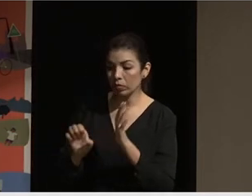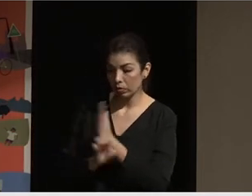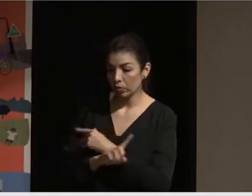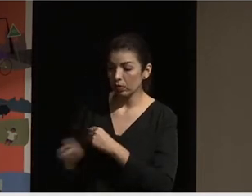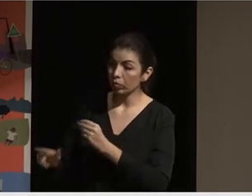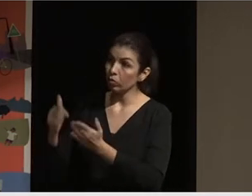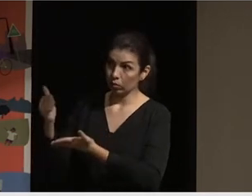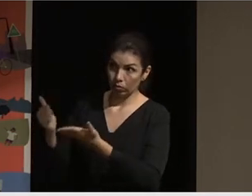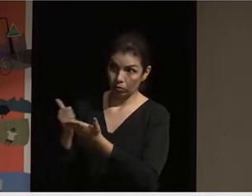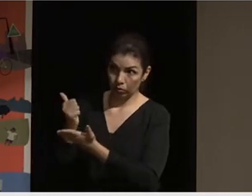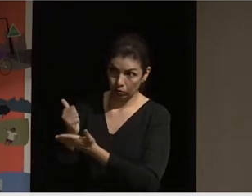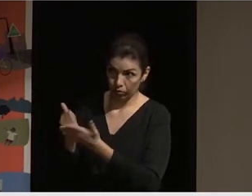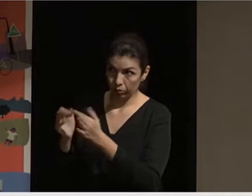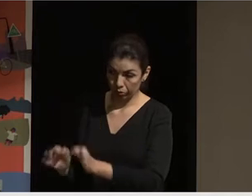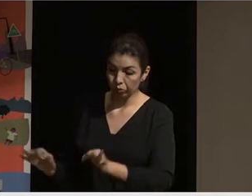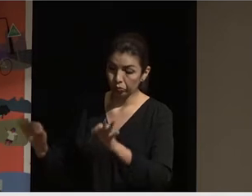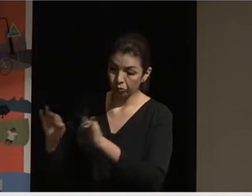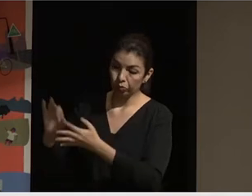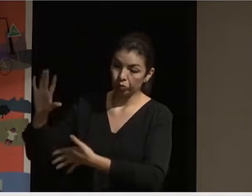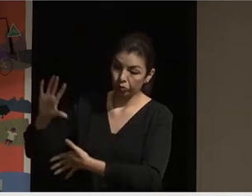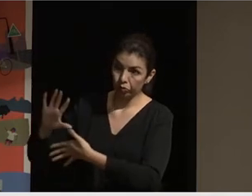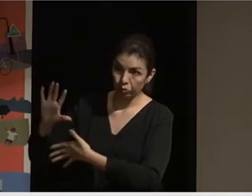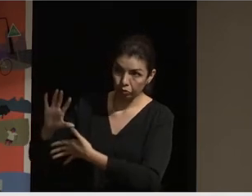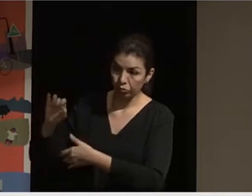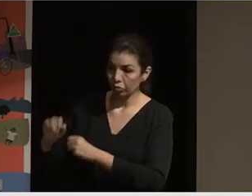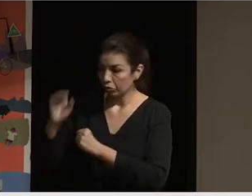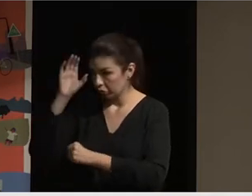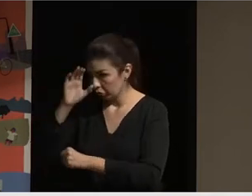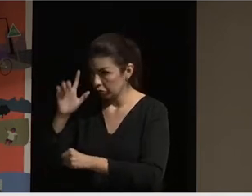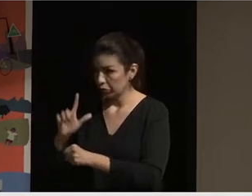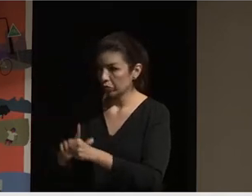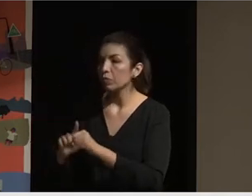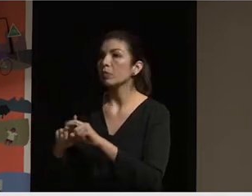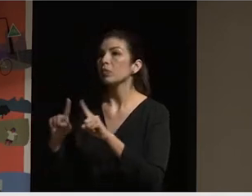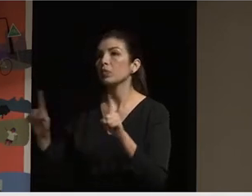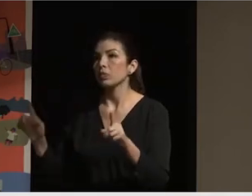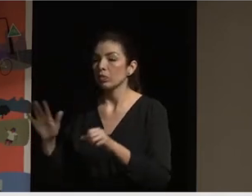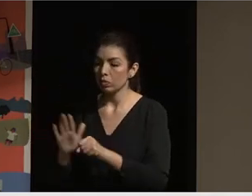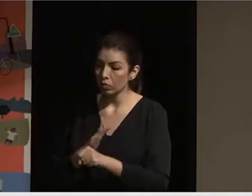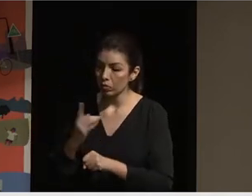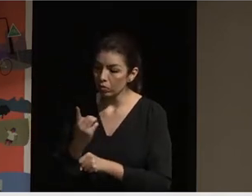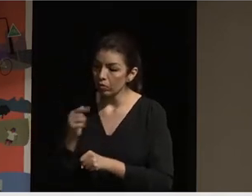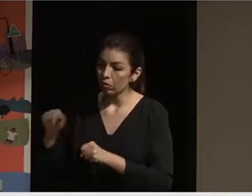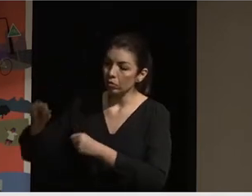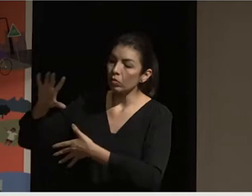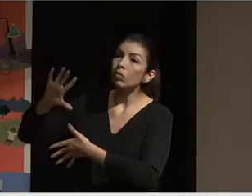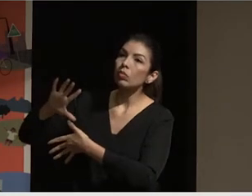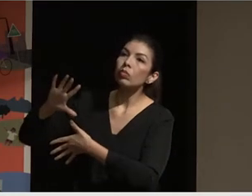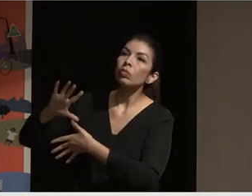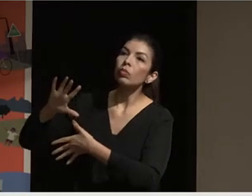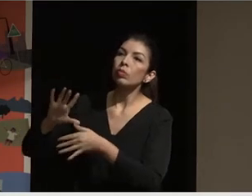latinoamericanas, aunque también se da en otros espacios, ¿no? La vulnerabilidad de las clases medias como consumidores es un elemento muy importante,